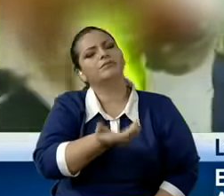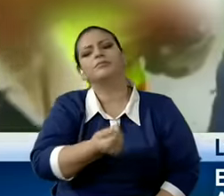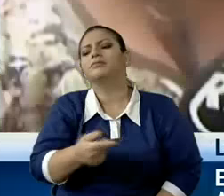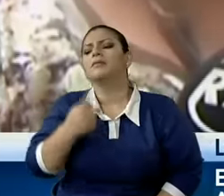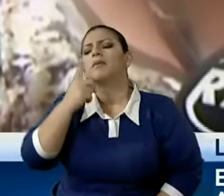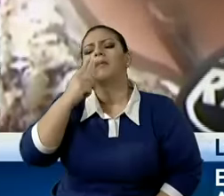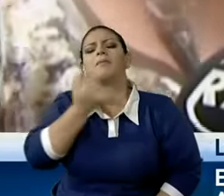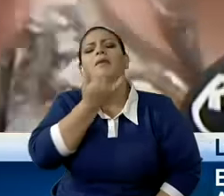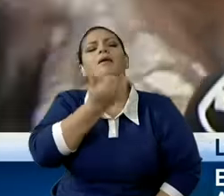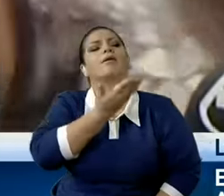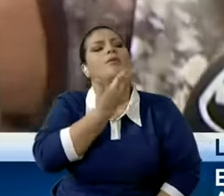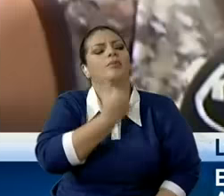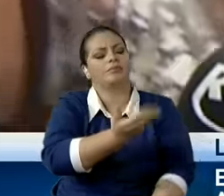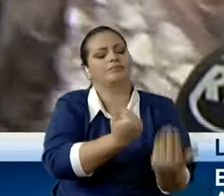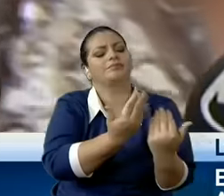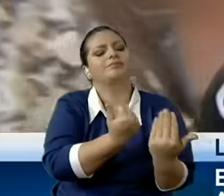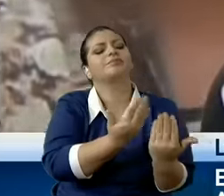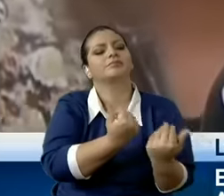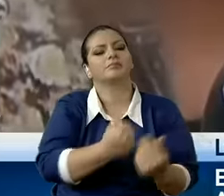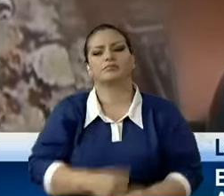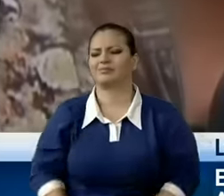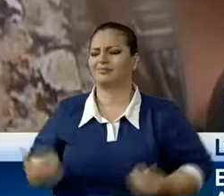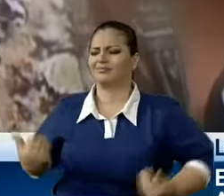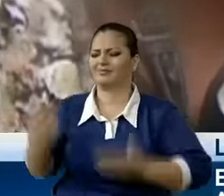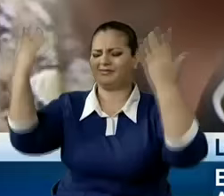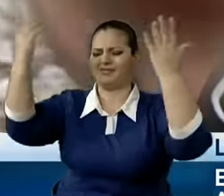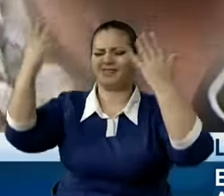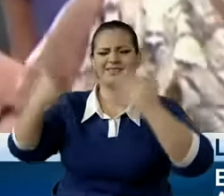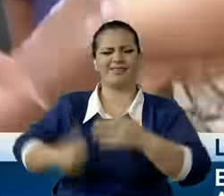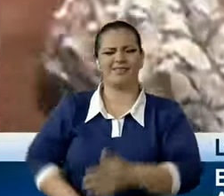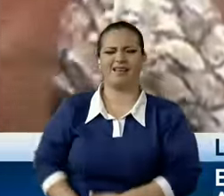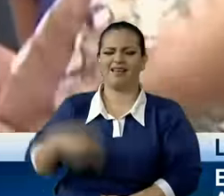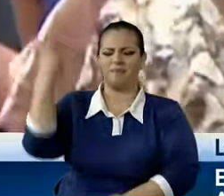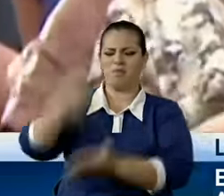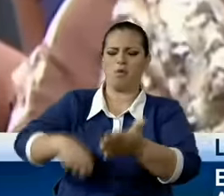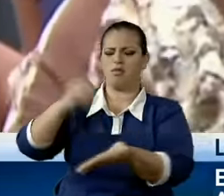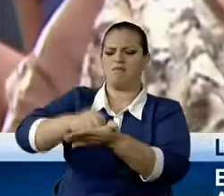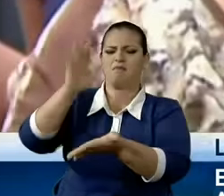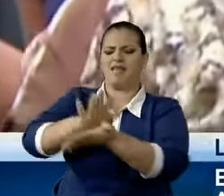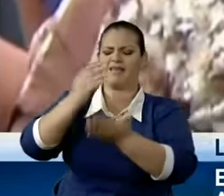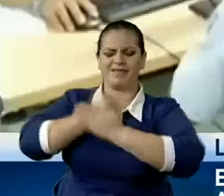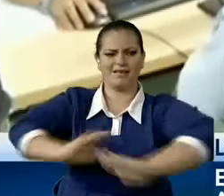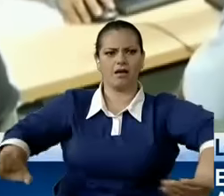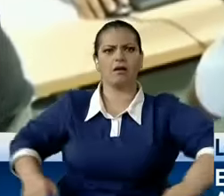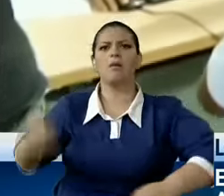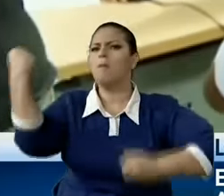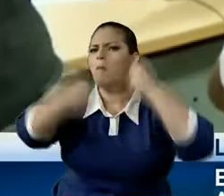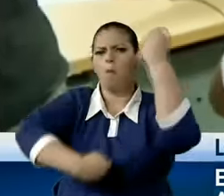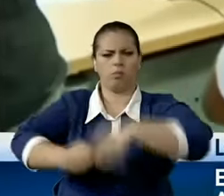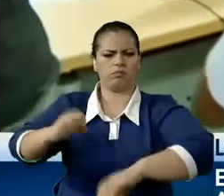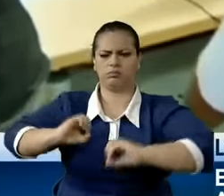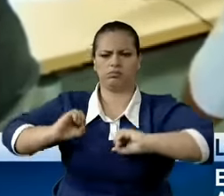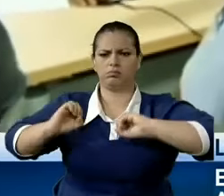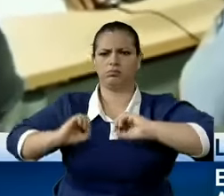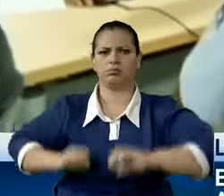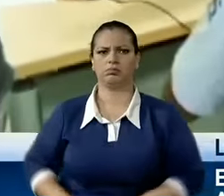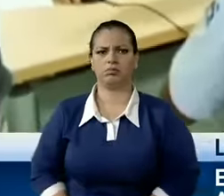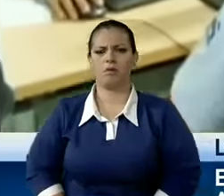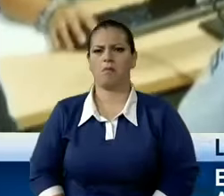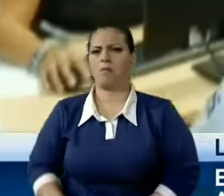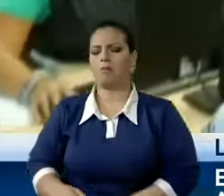cometido nada. Entonces le dice, ya está hecho, y se va yendo de una forma prepotente. No ha habido puñete, no ha habido nada. Los dos casos fueron denunciados